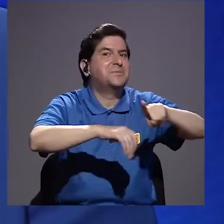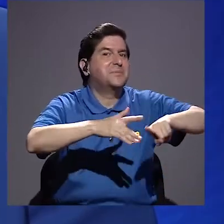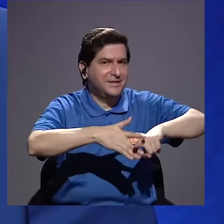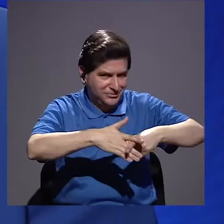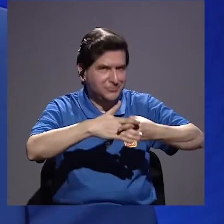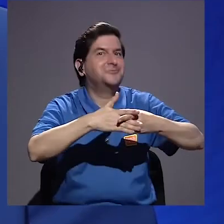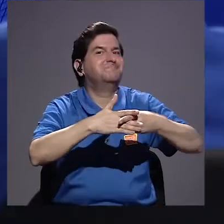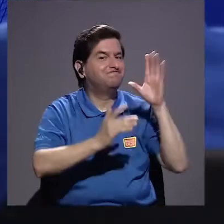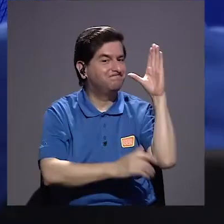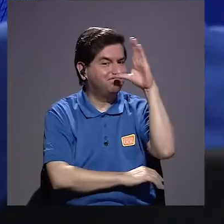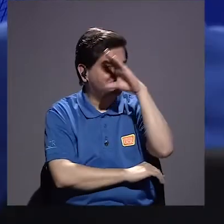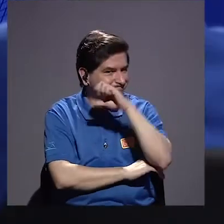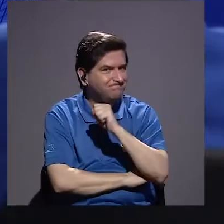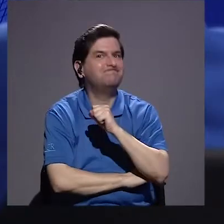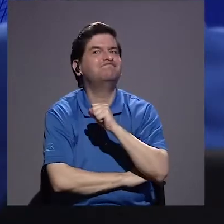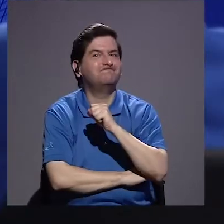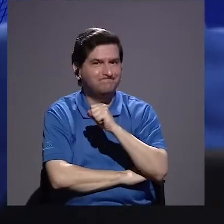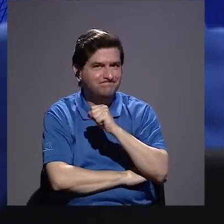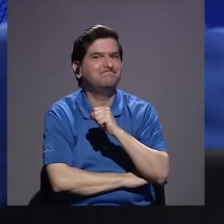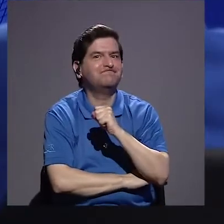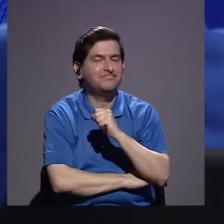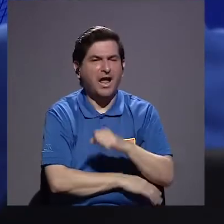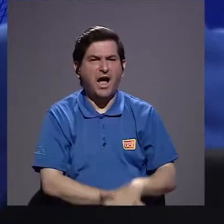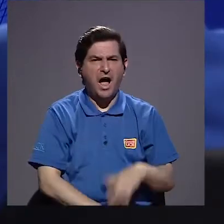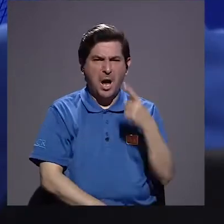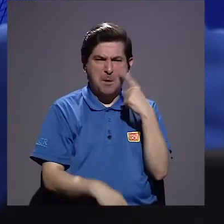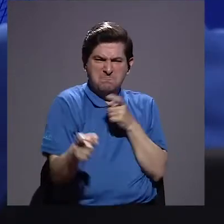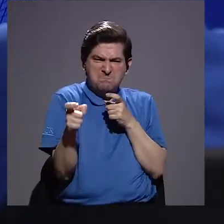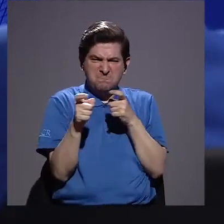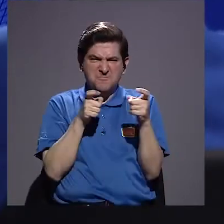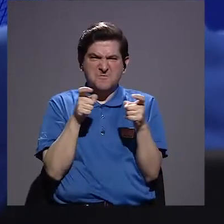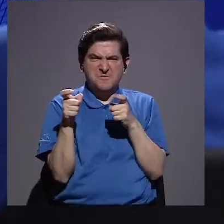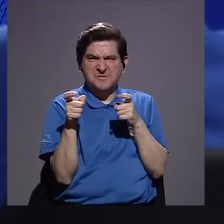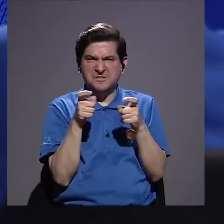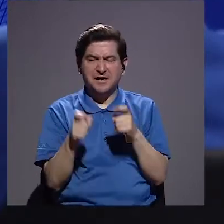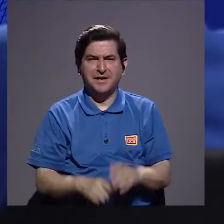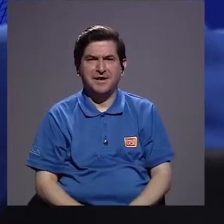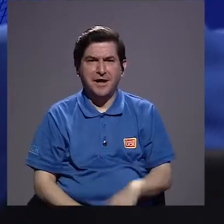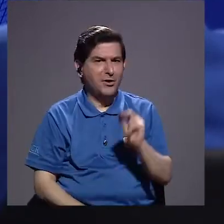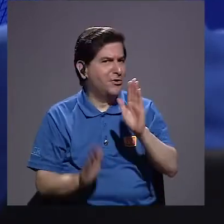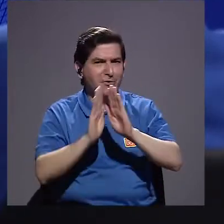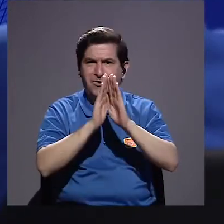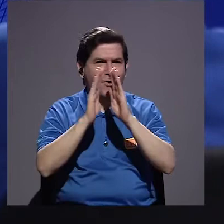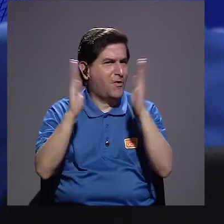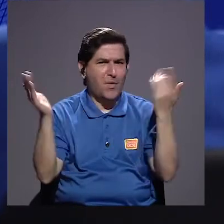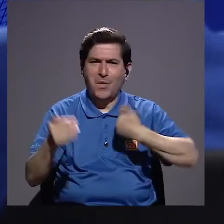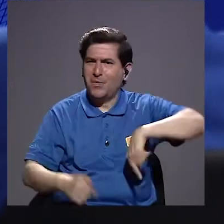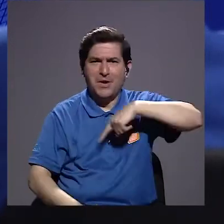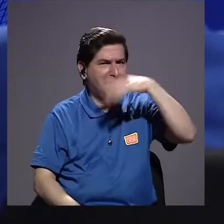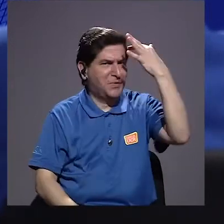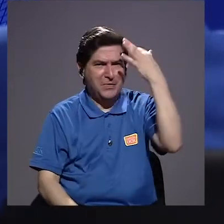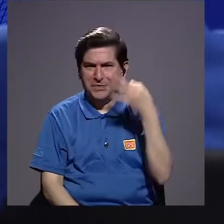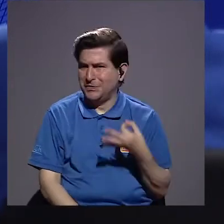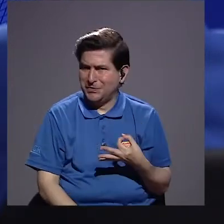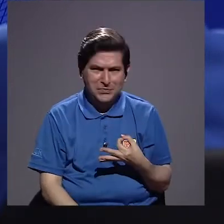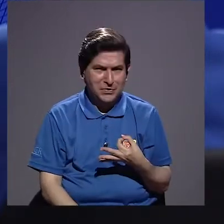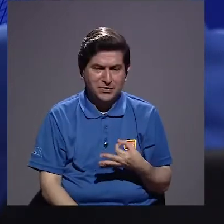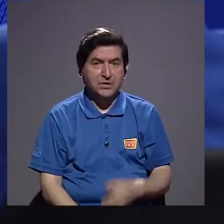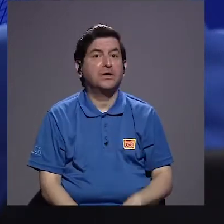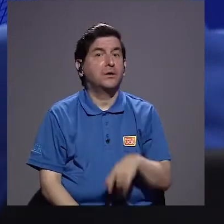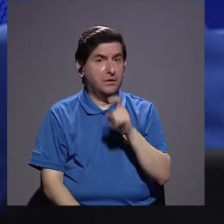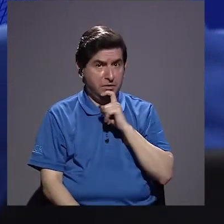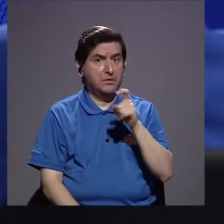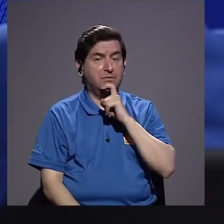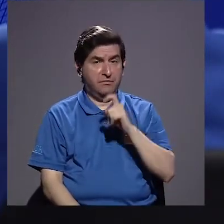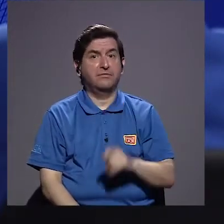Ahí comenzamos a darnos cuenta de que el patriarcado no es tan abierto como creíamos y que